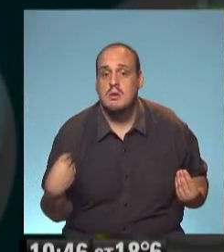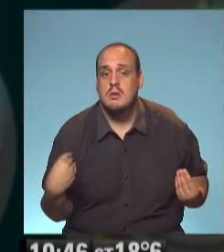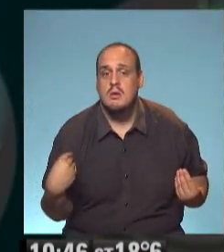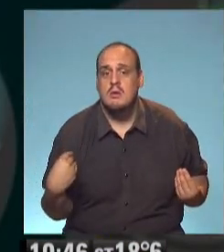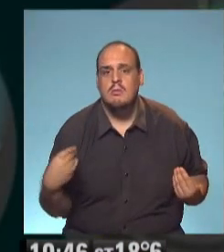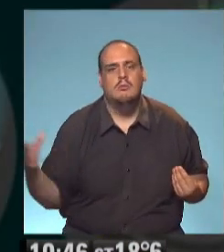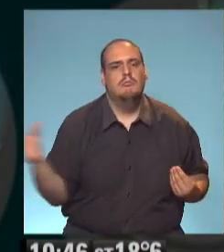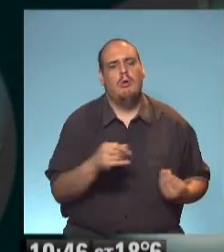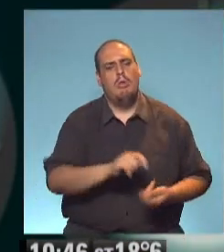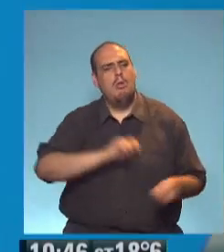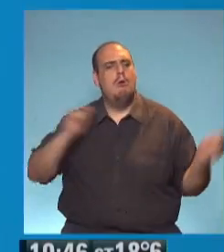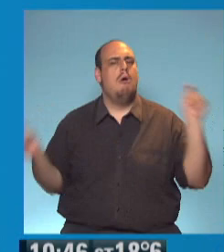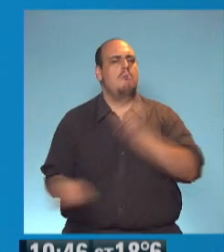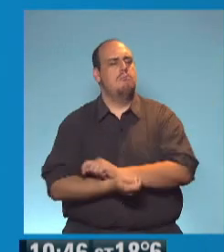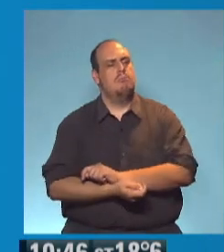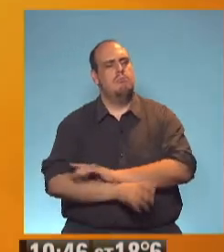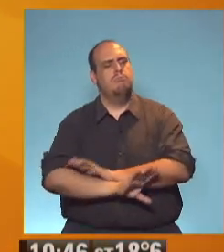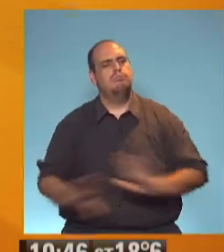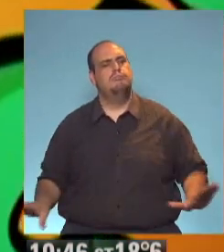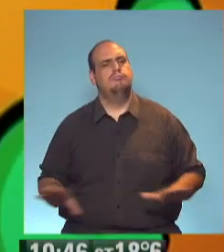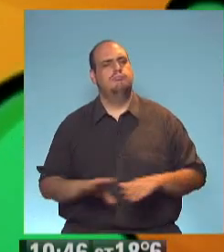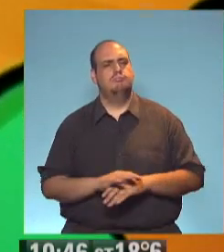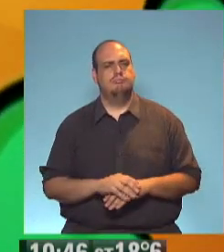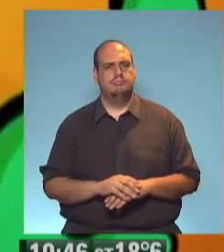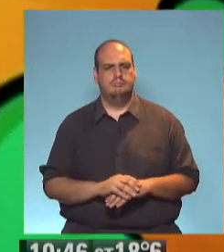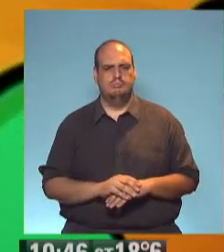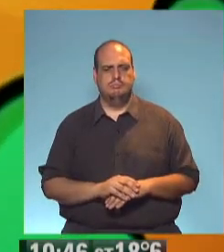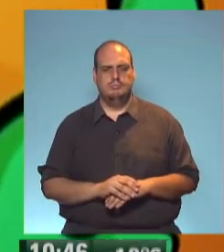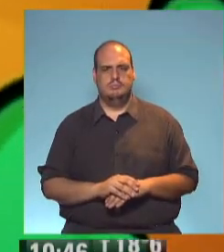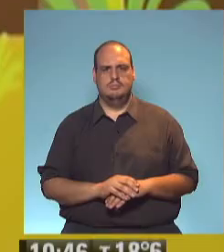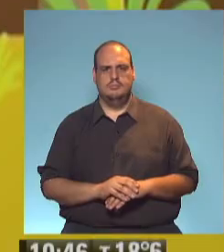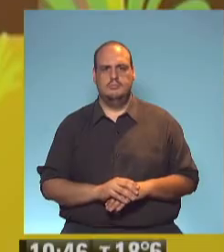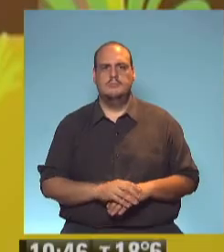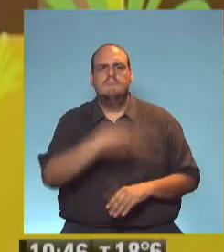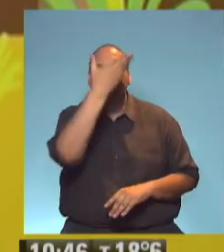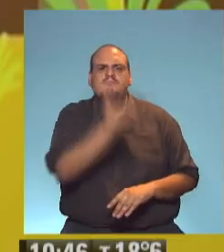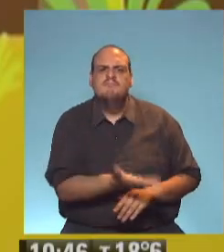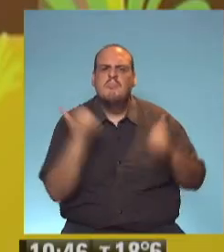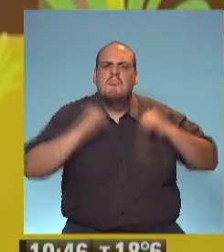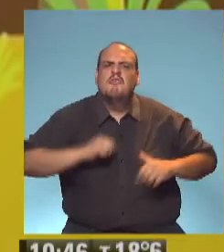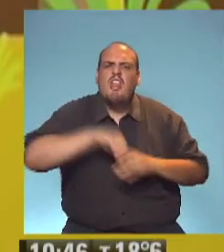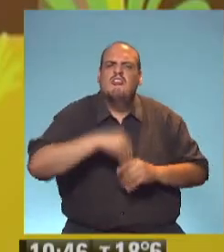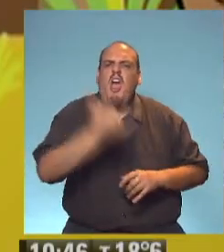que todo eso acabara. ¿Qué hay en la mochila de...?